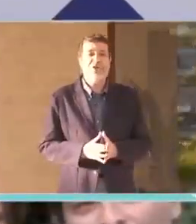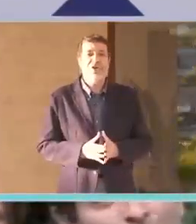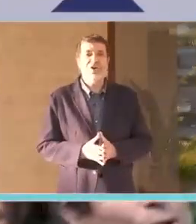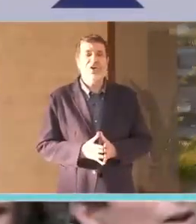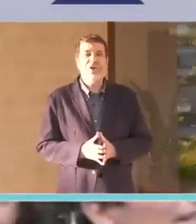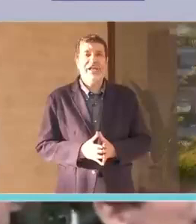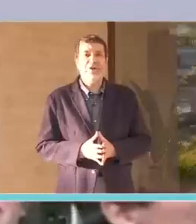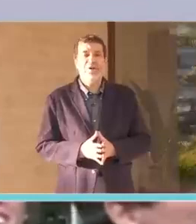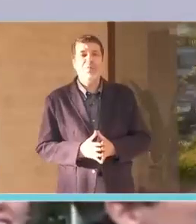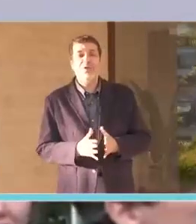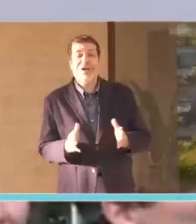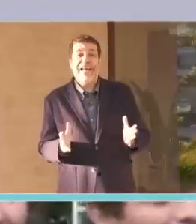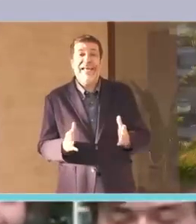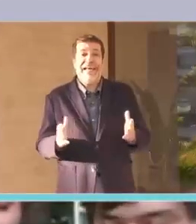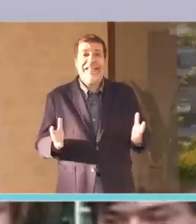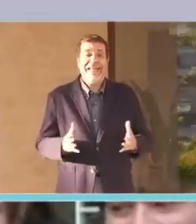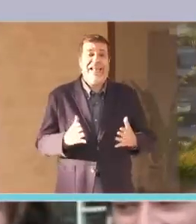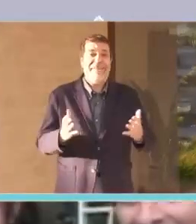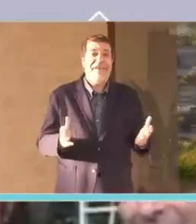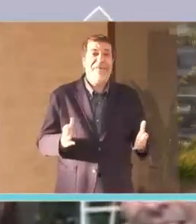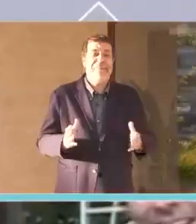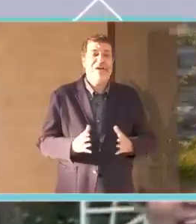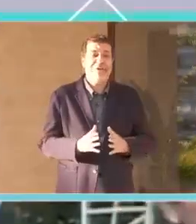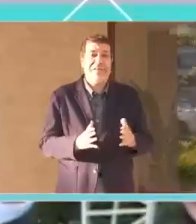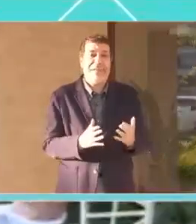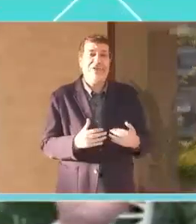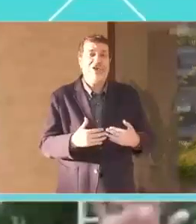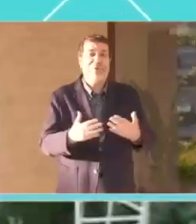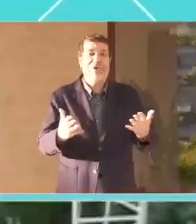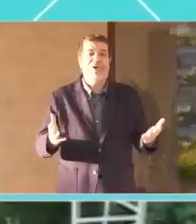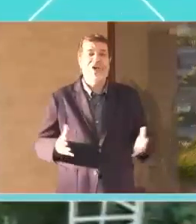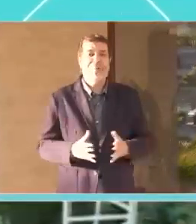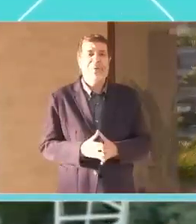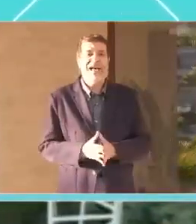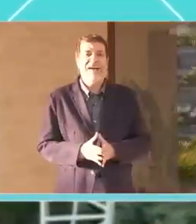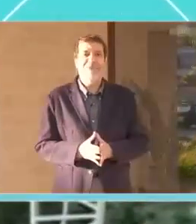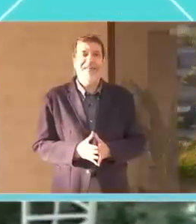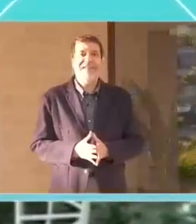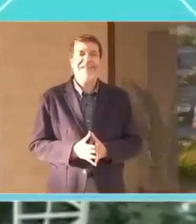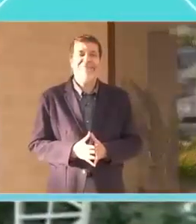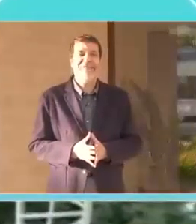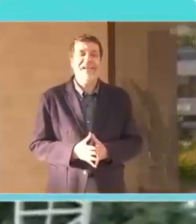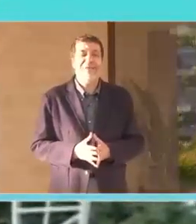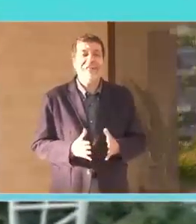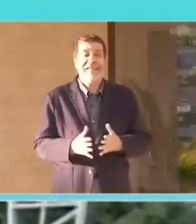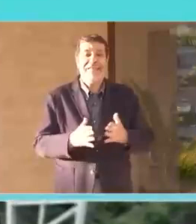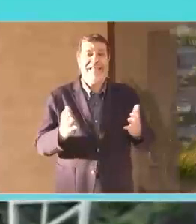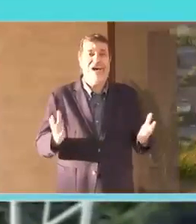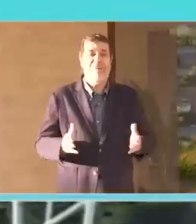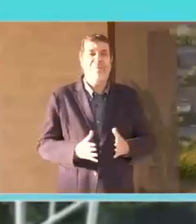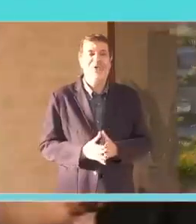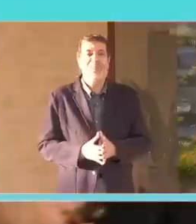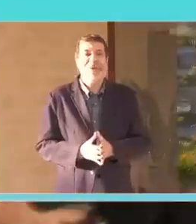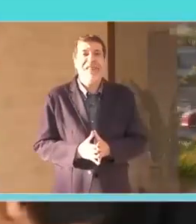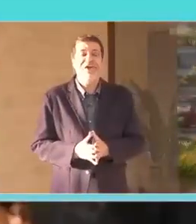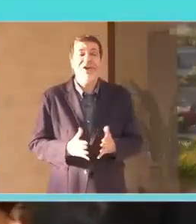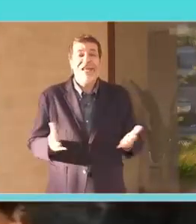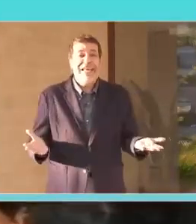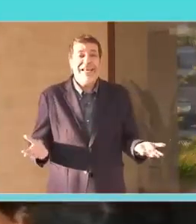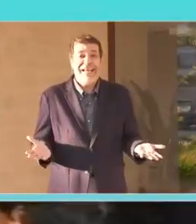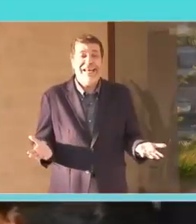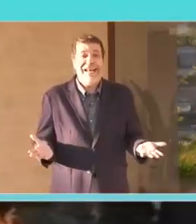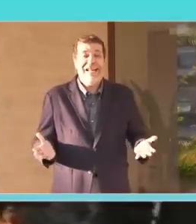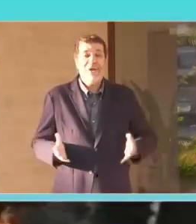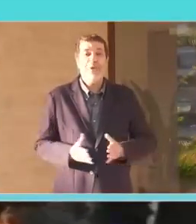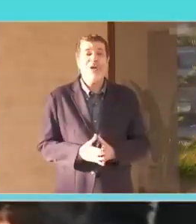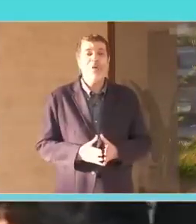este profesor, ¿no?, que todo el mundo creía que tenía la firma, ¿no?, se paseó por las afueras del CERVEL, fue entrevistado por muchos medios